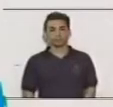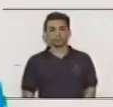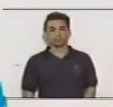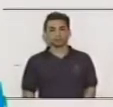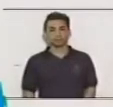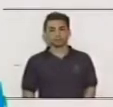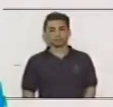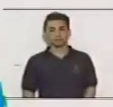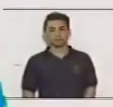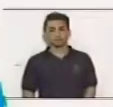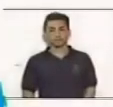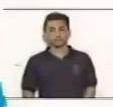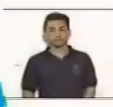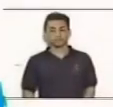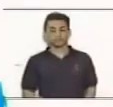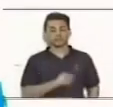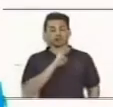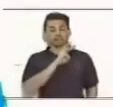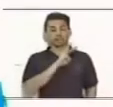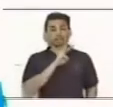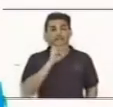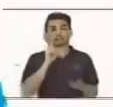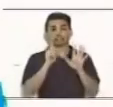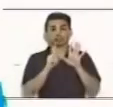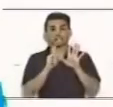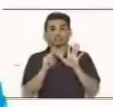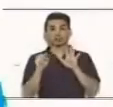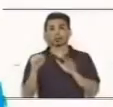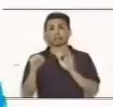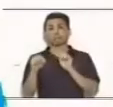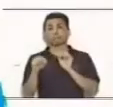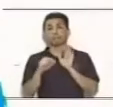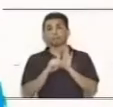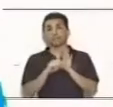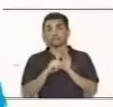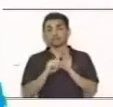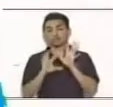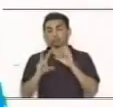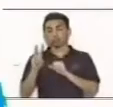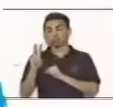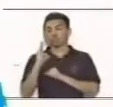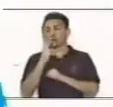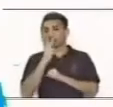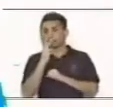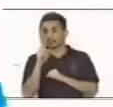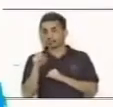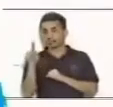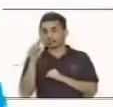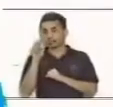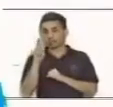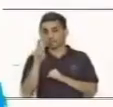36 menos 12h al cuadrado más h a la cuarta.